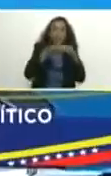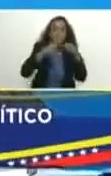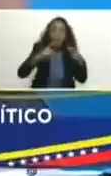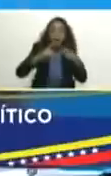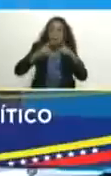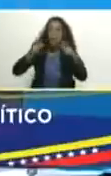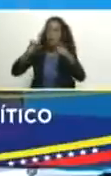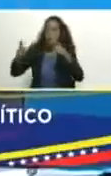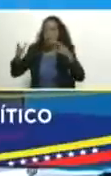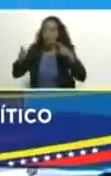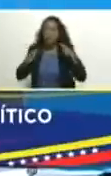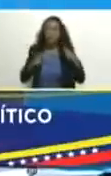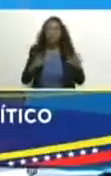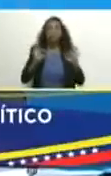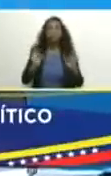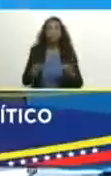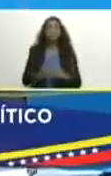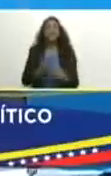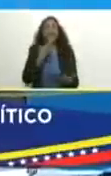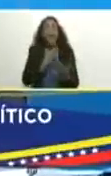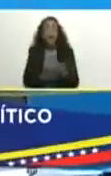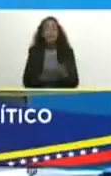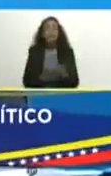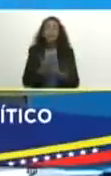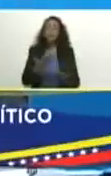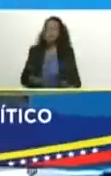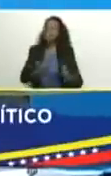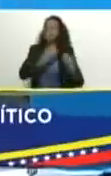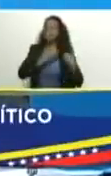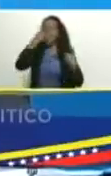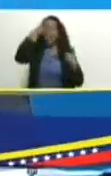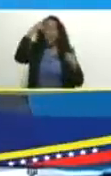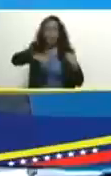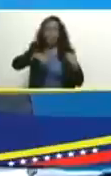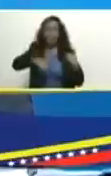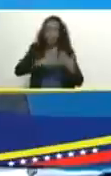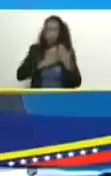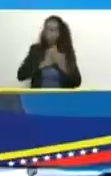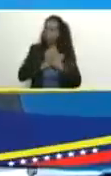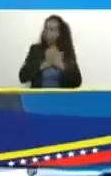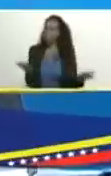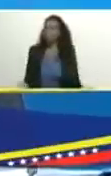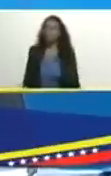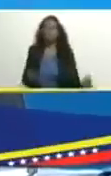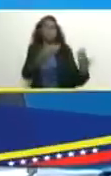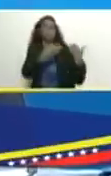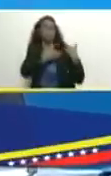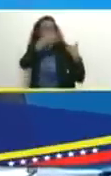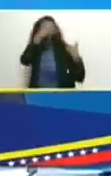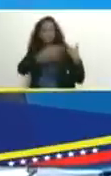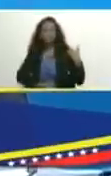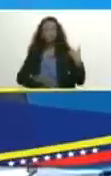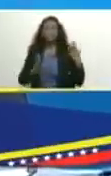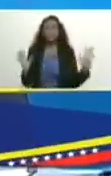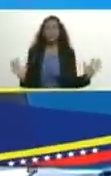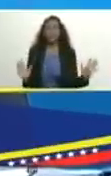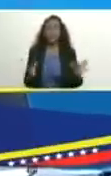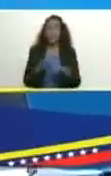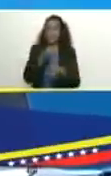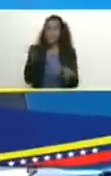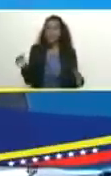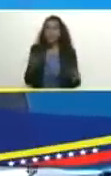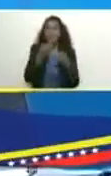asegurada de forma inmediata. Muchas gracias, presidente, y cuente usted que a partir de este momento asumimos el equipo que usted ha designado esta